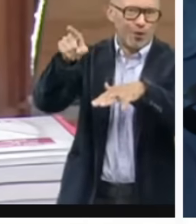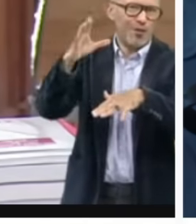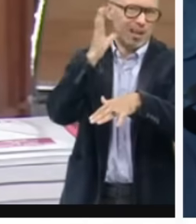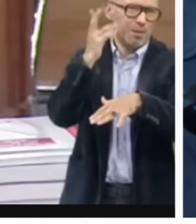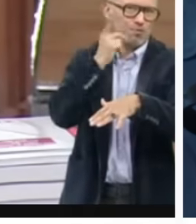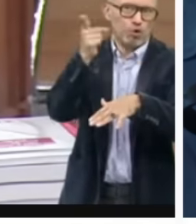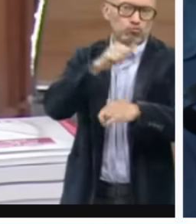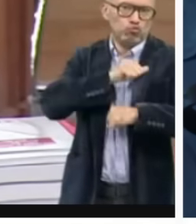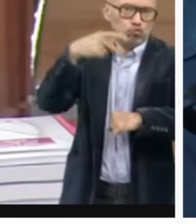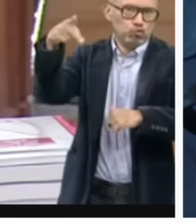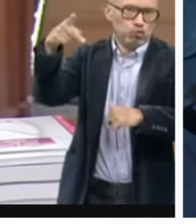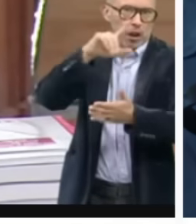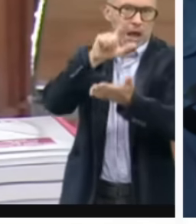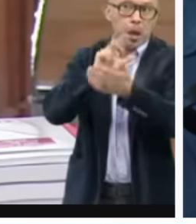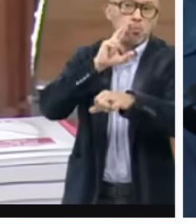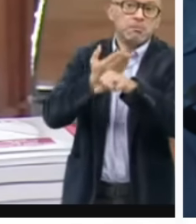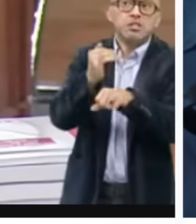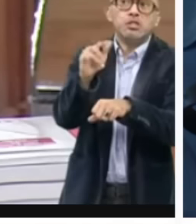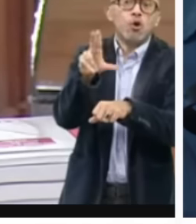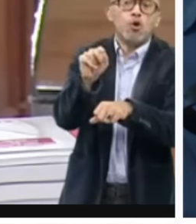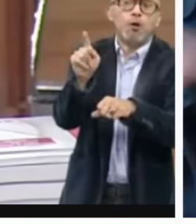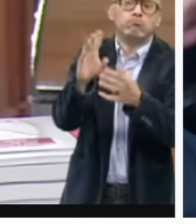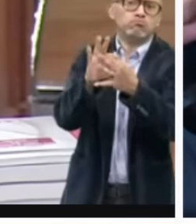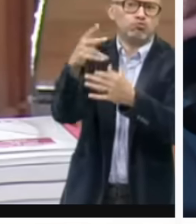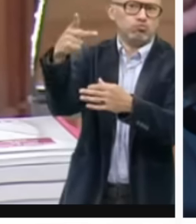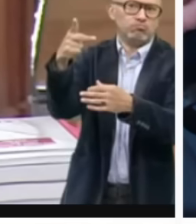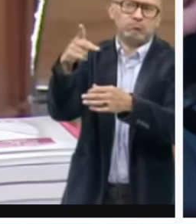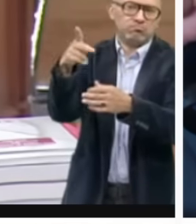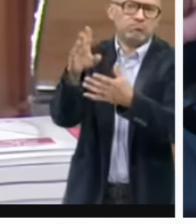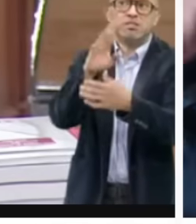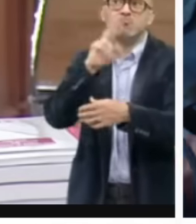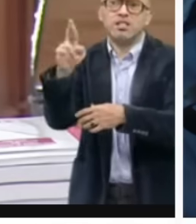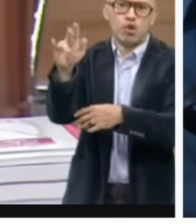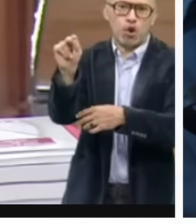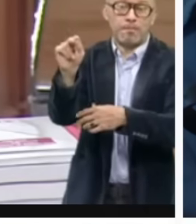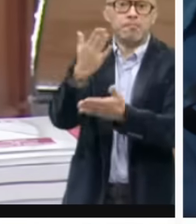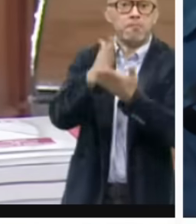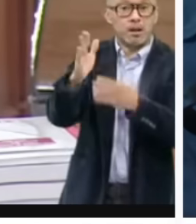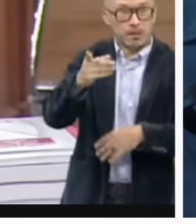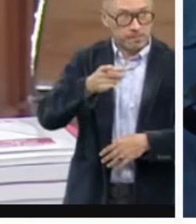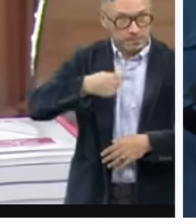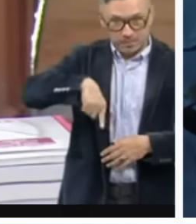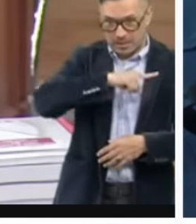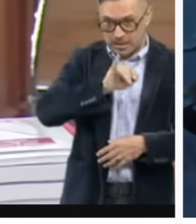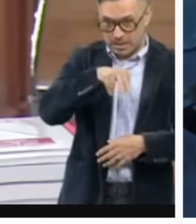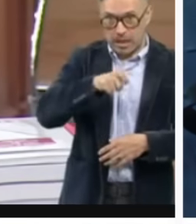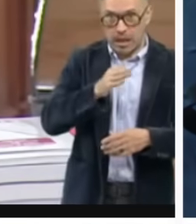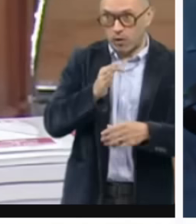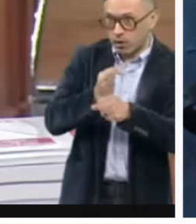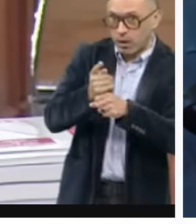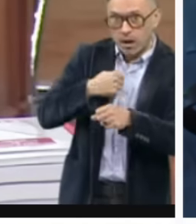pues darle la claridad y que pues el INE no puede pronunciarse en estos momentos sobre estos hechos.